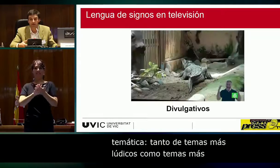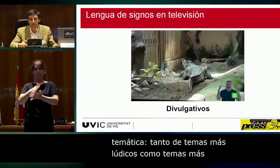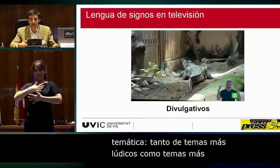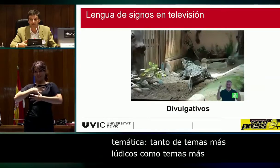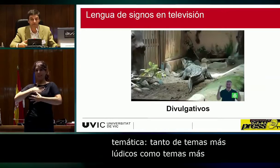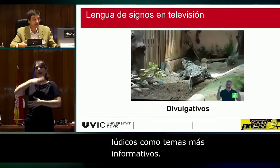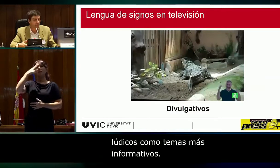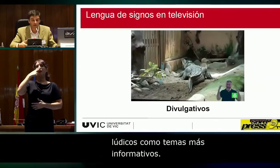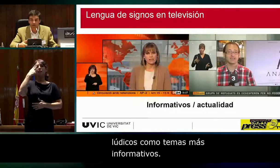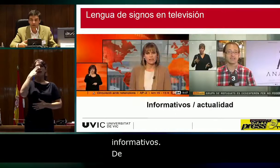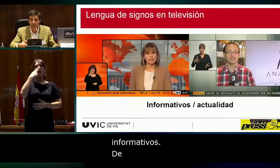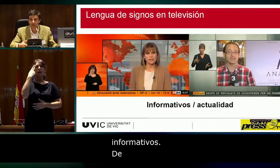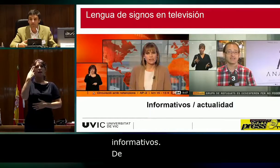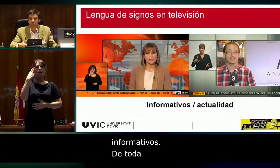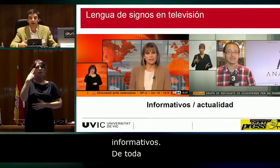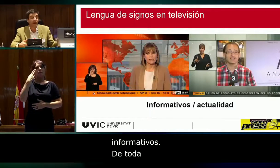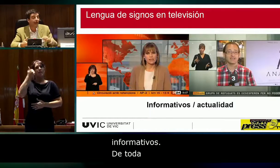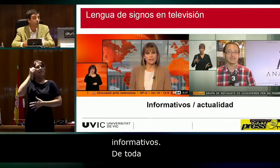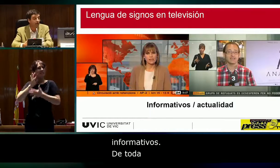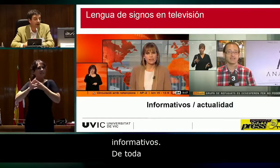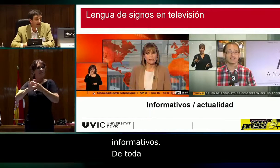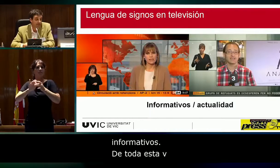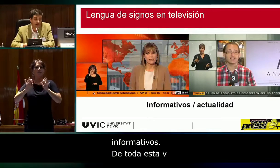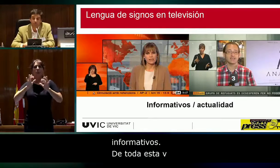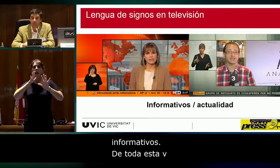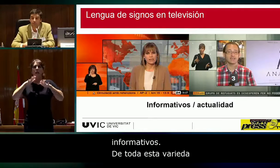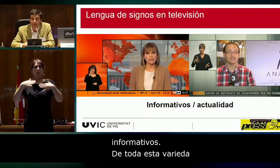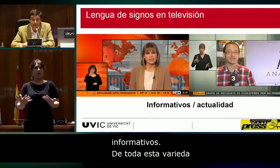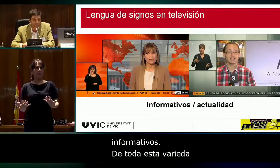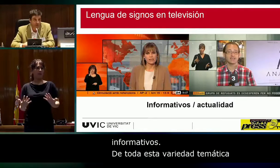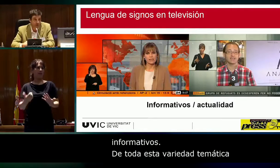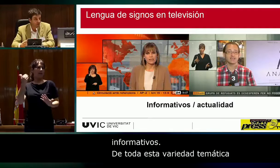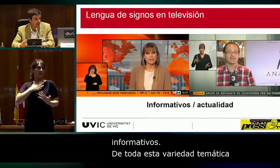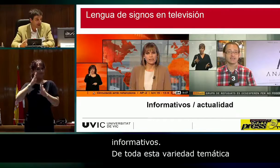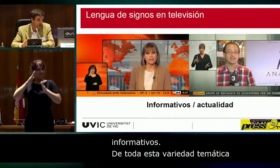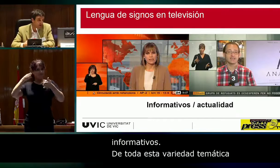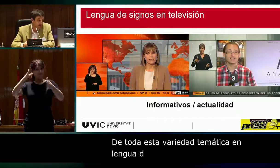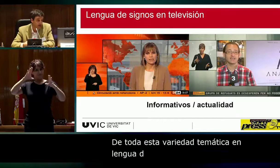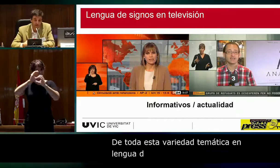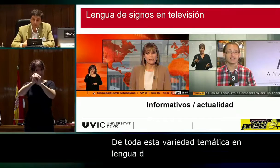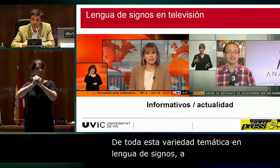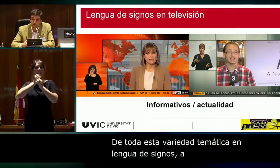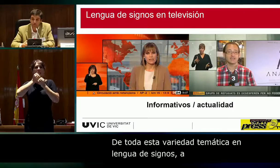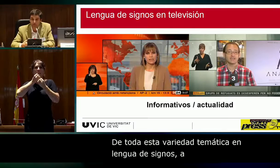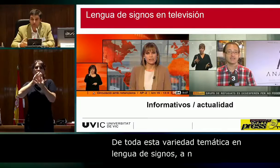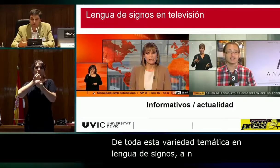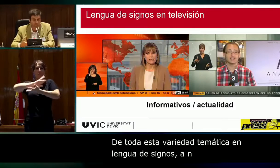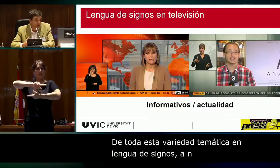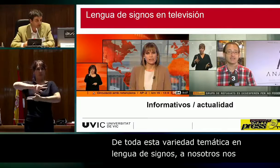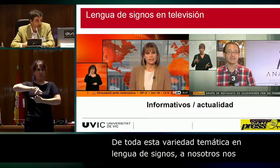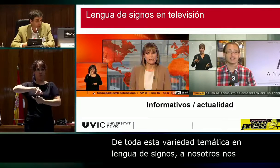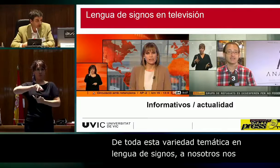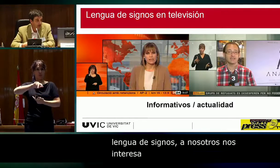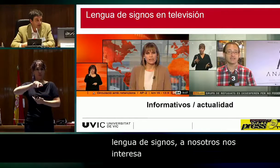interesa especialmente lo que hace referencia a la actualidad, a los informativos. ¿Y por qué la actualidad y los informativos? Porque